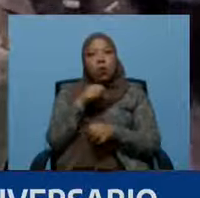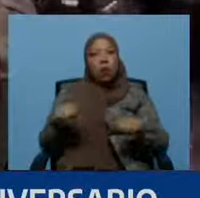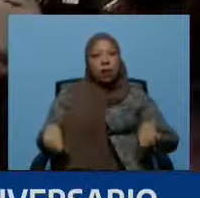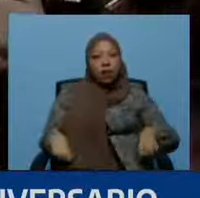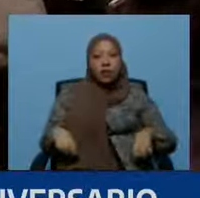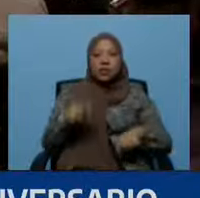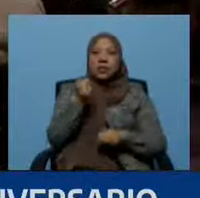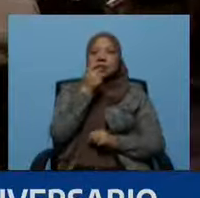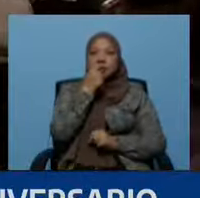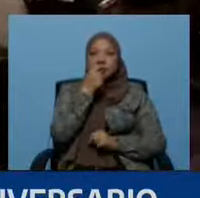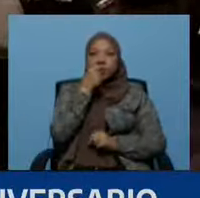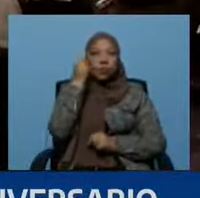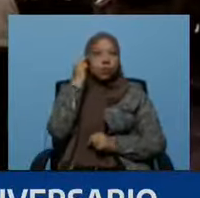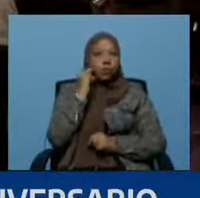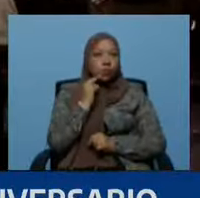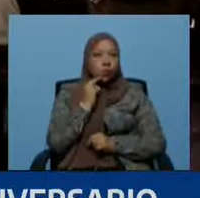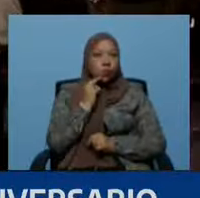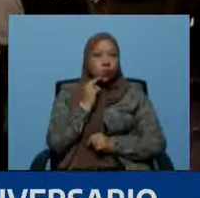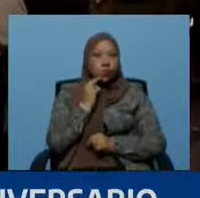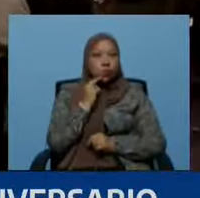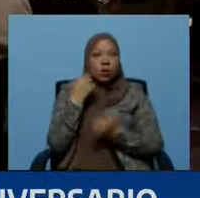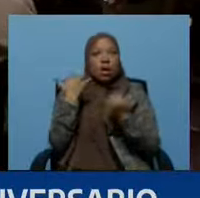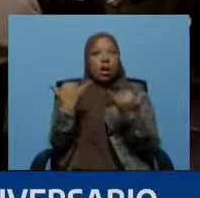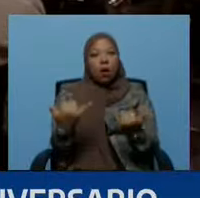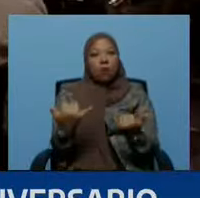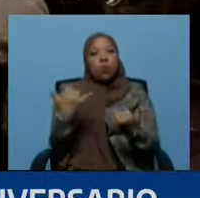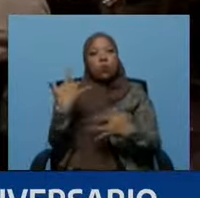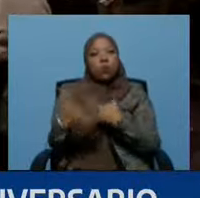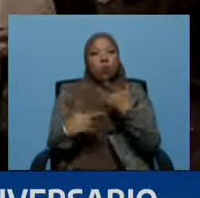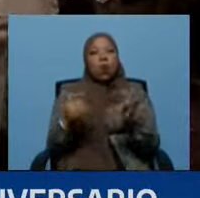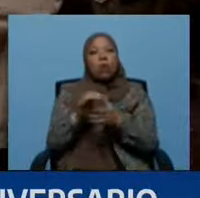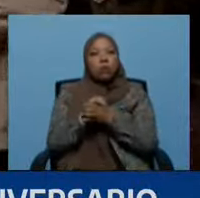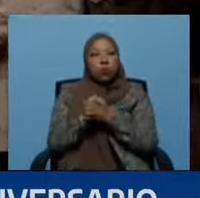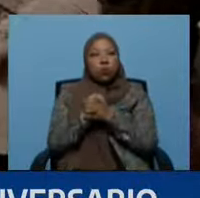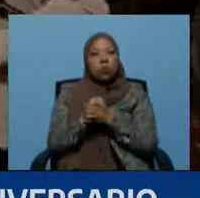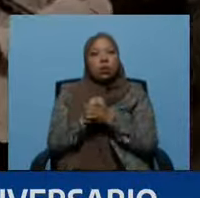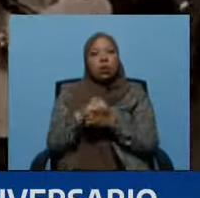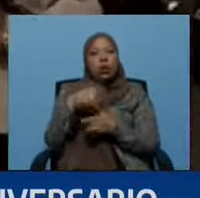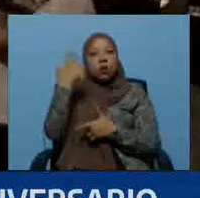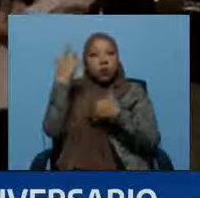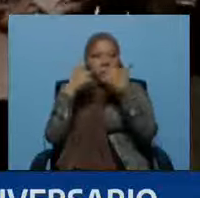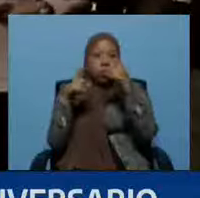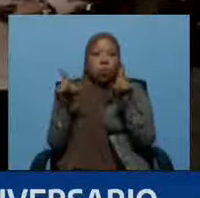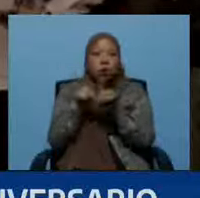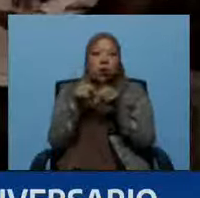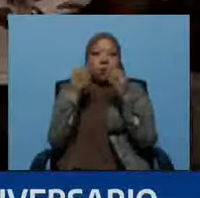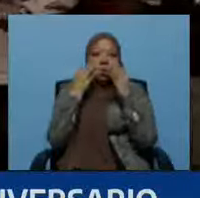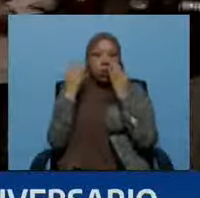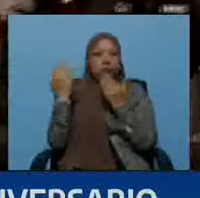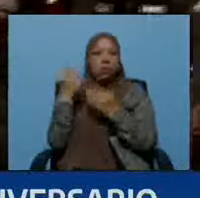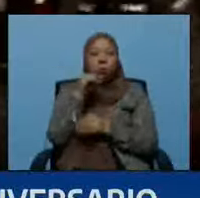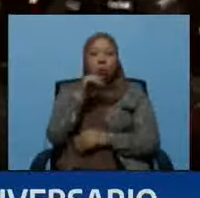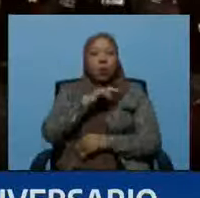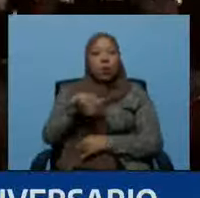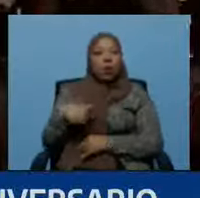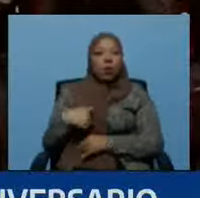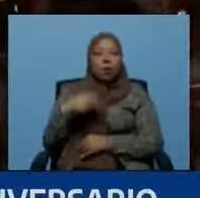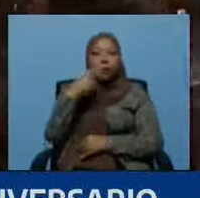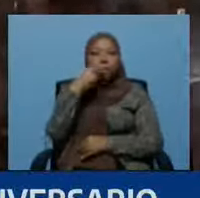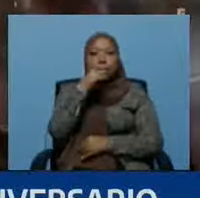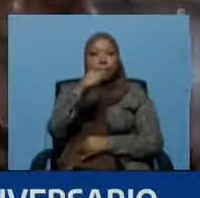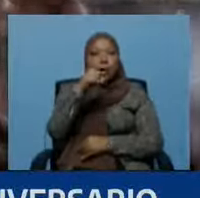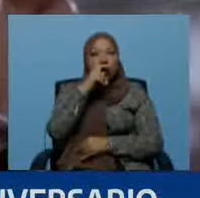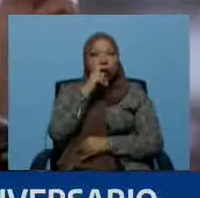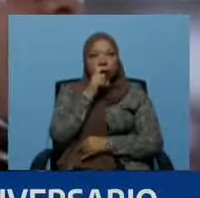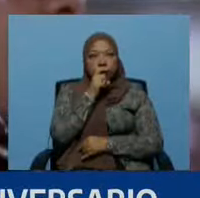Nacional Bolivariana, que en estos momentos estrechan las manos con el comandante en jefe de la Fuerza Armada Nacional Bolivariana,